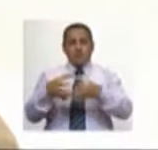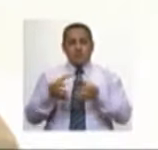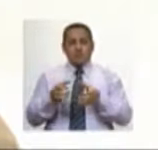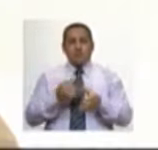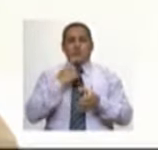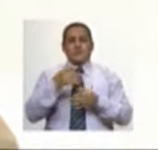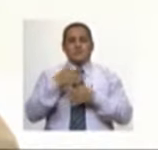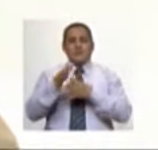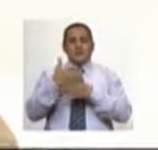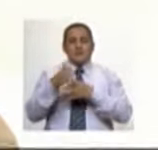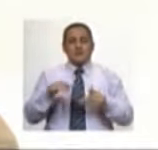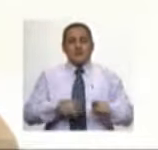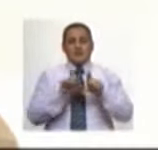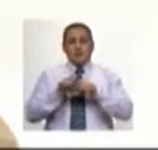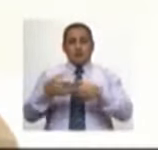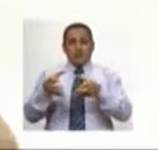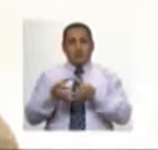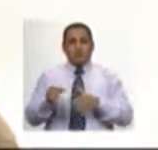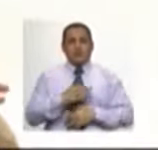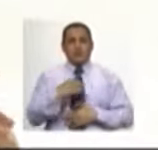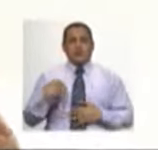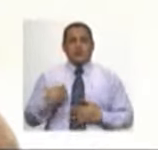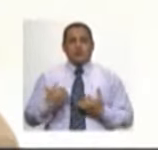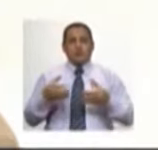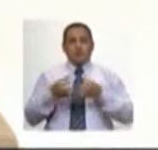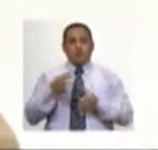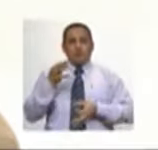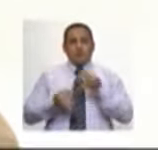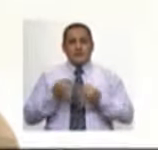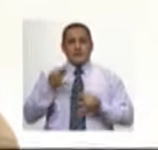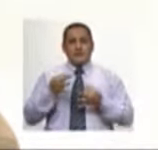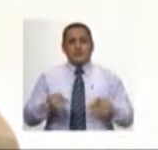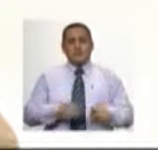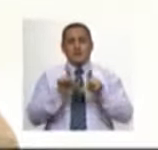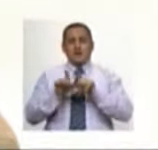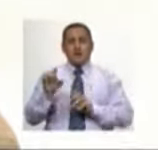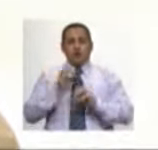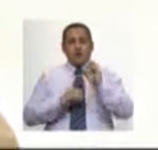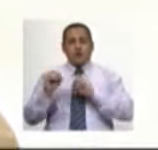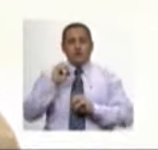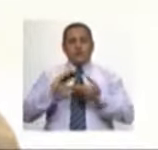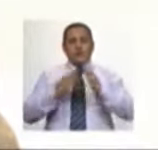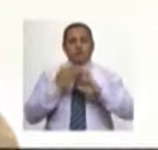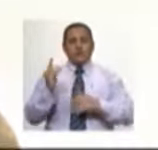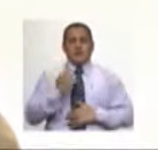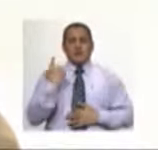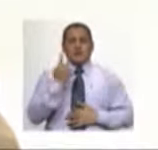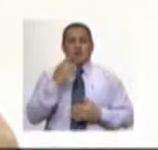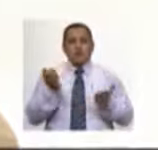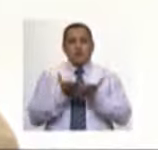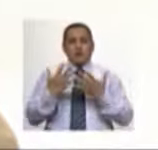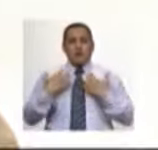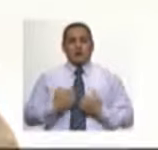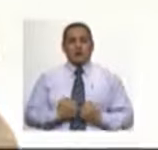también participe desde el Poder Ejecutivo, el Poder Judicial, incluso organizaciones de la sociedad civil, como los colegios de